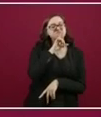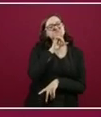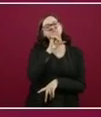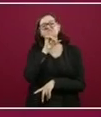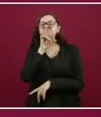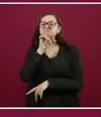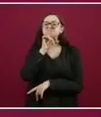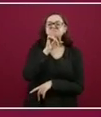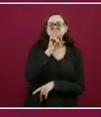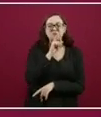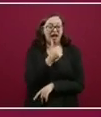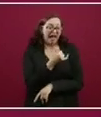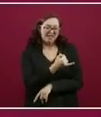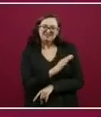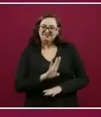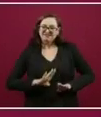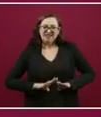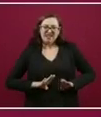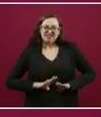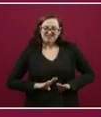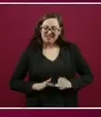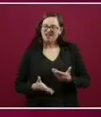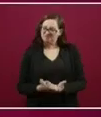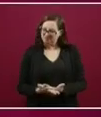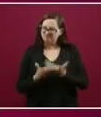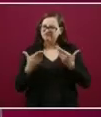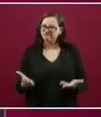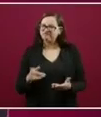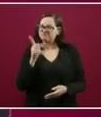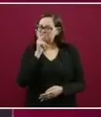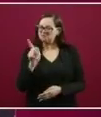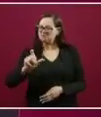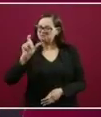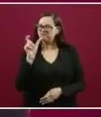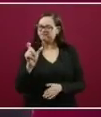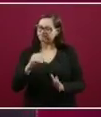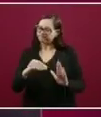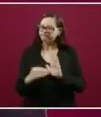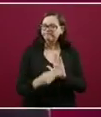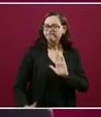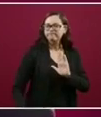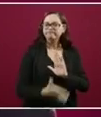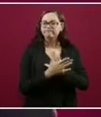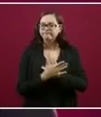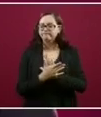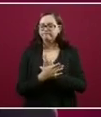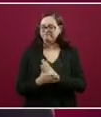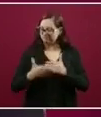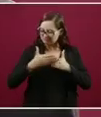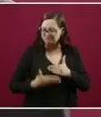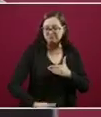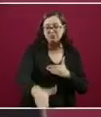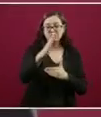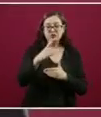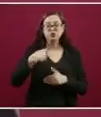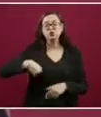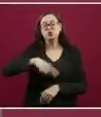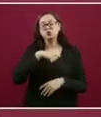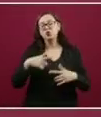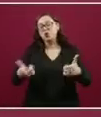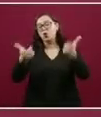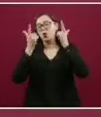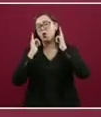Aspiramos a que sea un plan de desarrollo como lo fue, uno de los mejores planes de desarrollo,